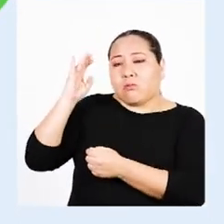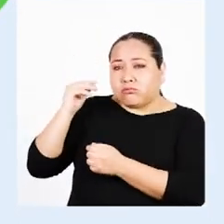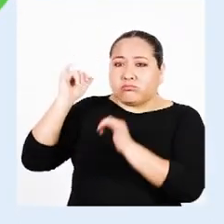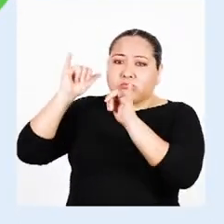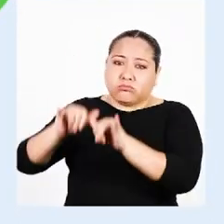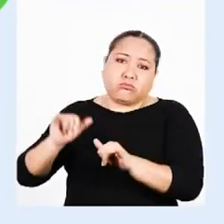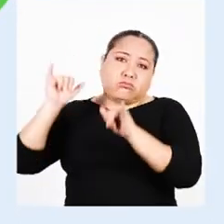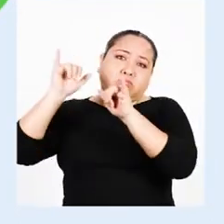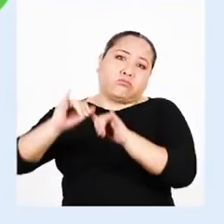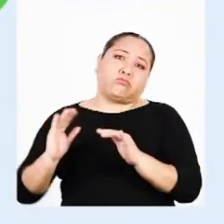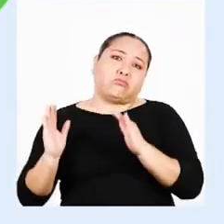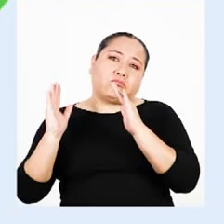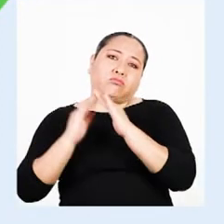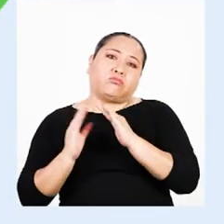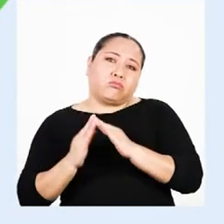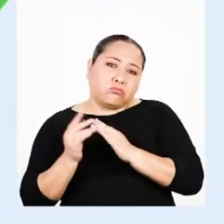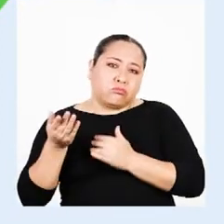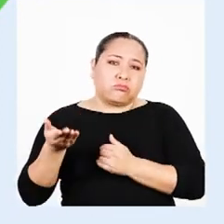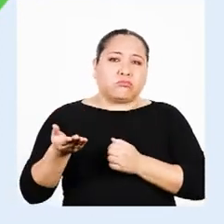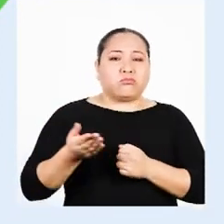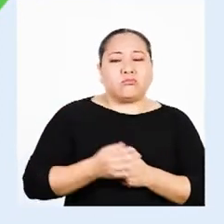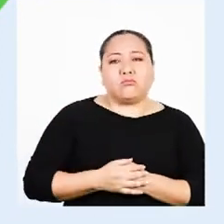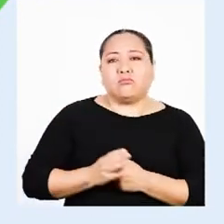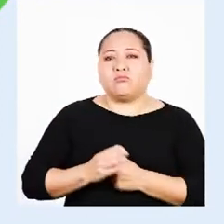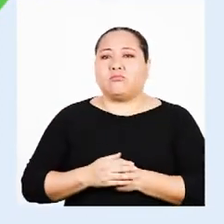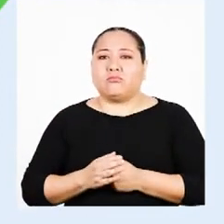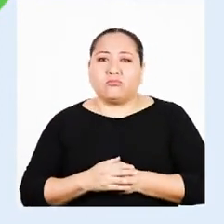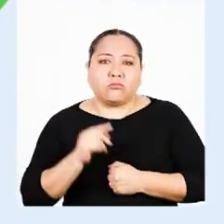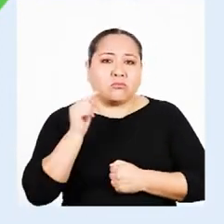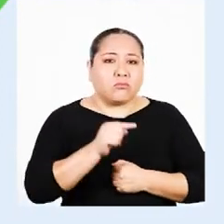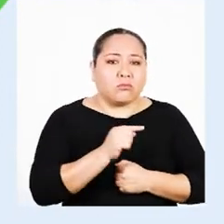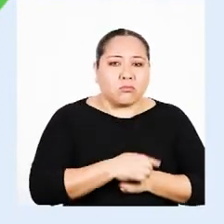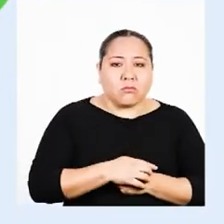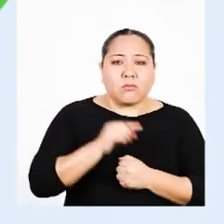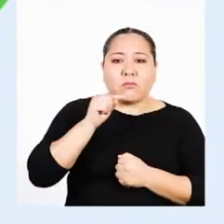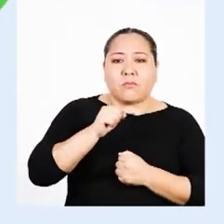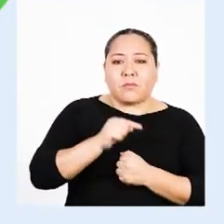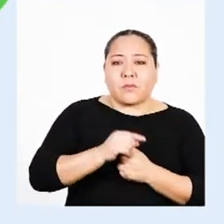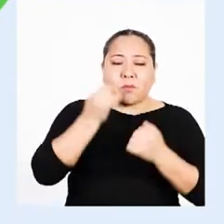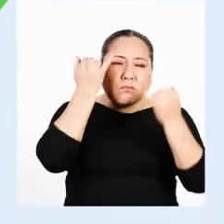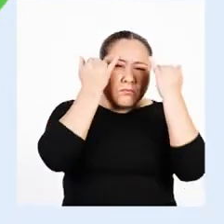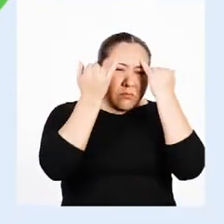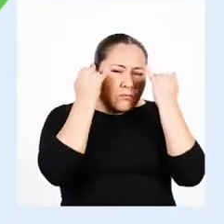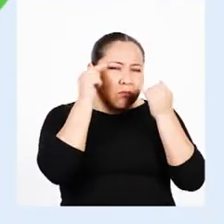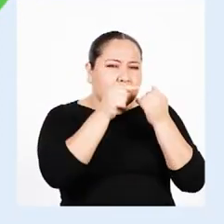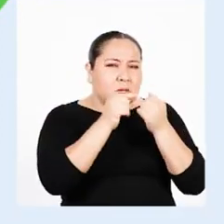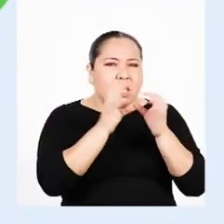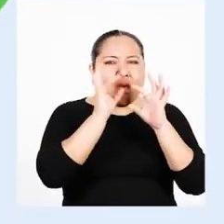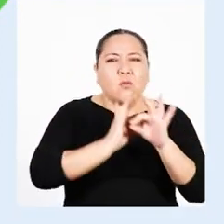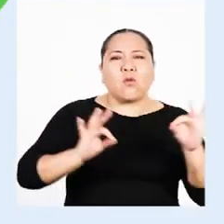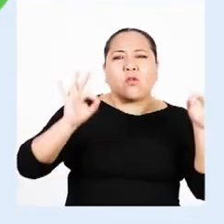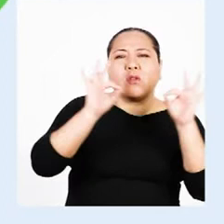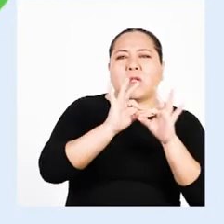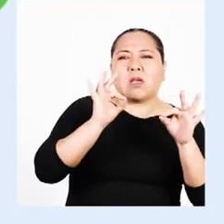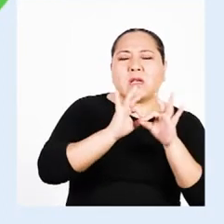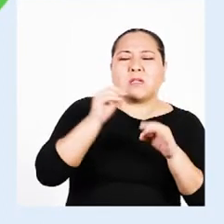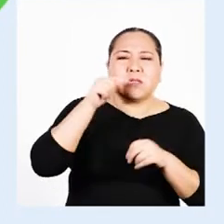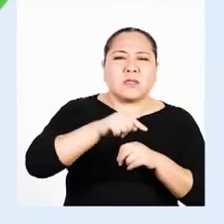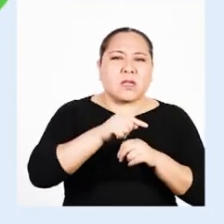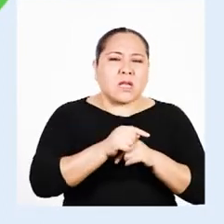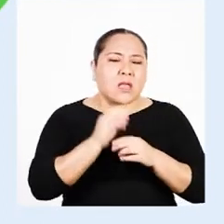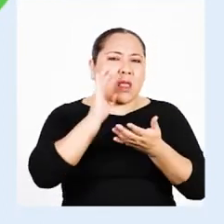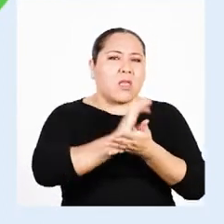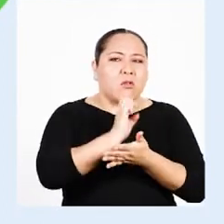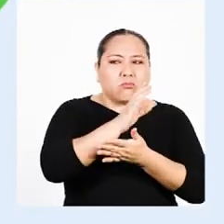esposas en la casa, siempre presentes. La ilustración trae ideas sobre la importancia de la educación